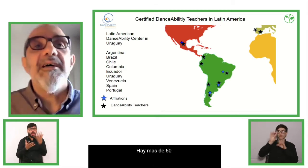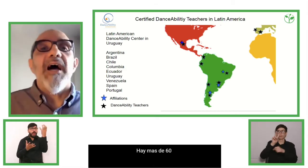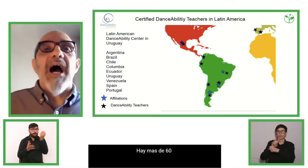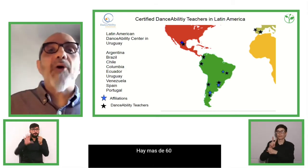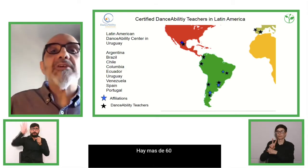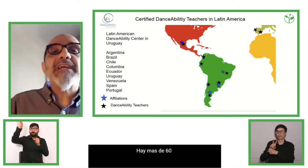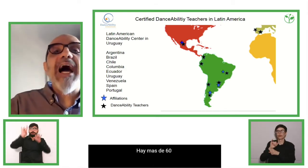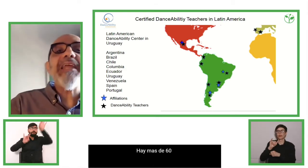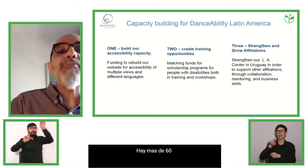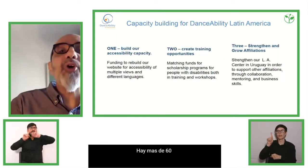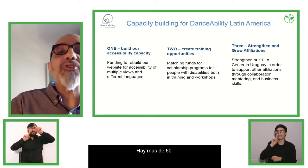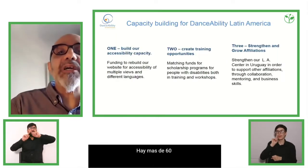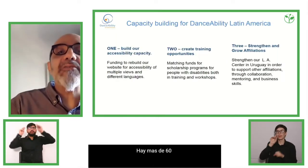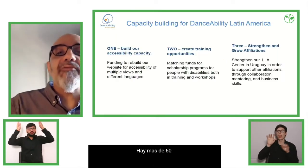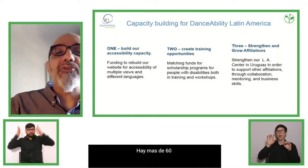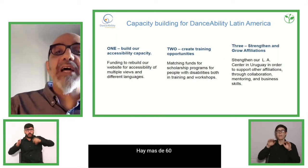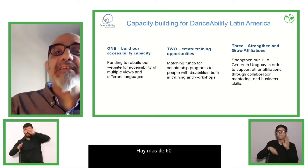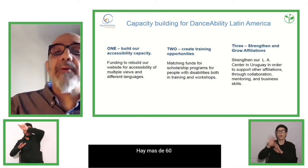Latina.